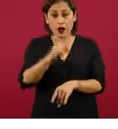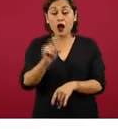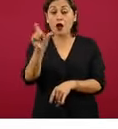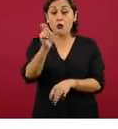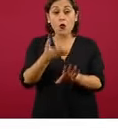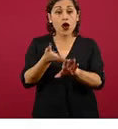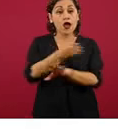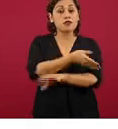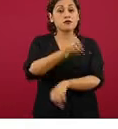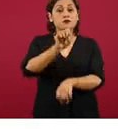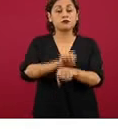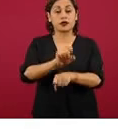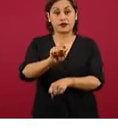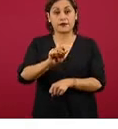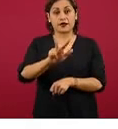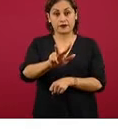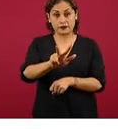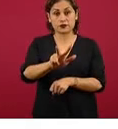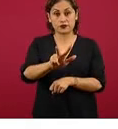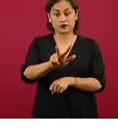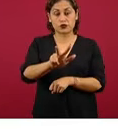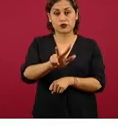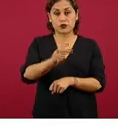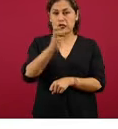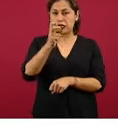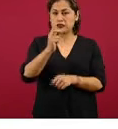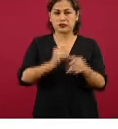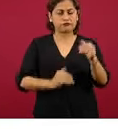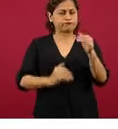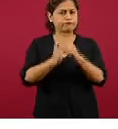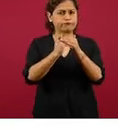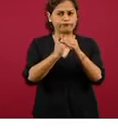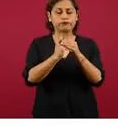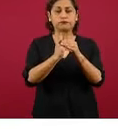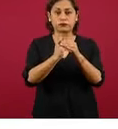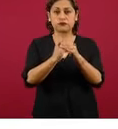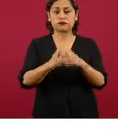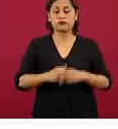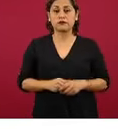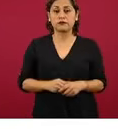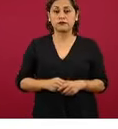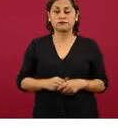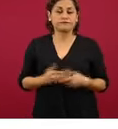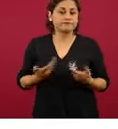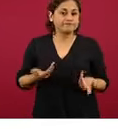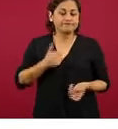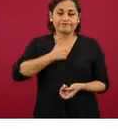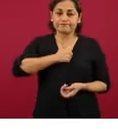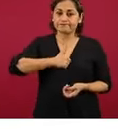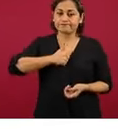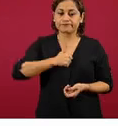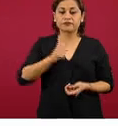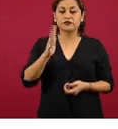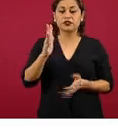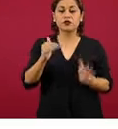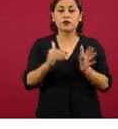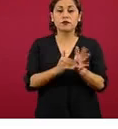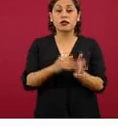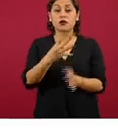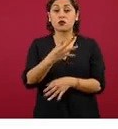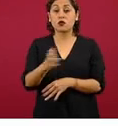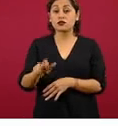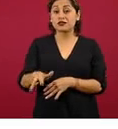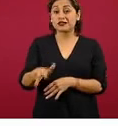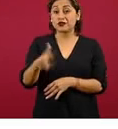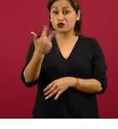la semana 28, que es el pico máximo que tuvimos, desgraciadamente 5.413 defunciones en